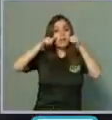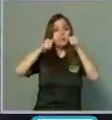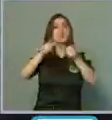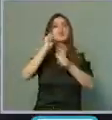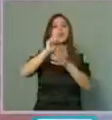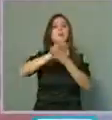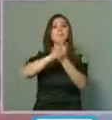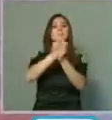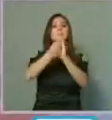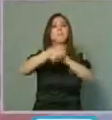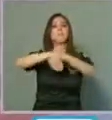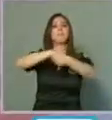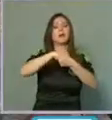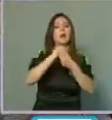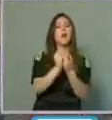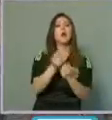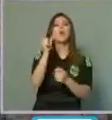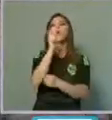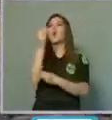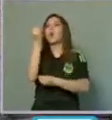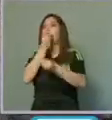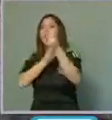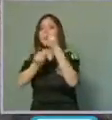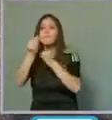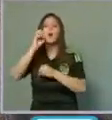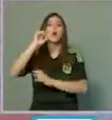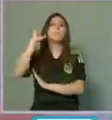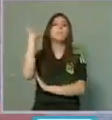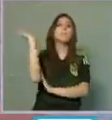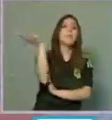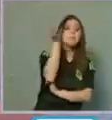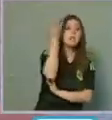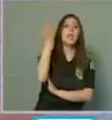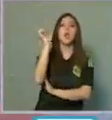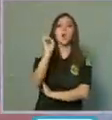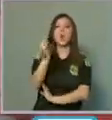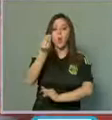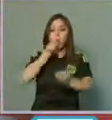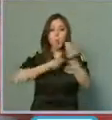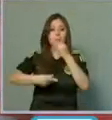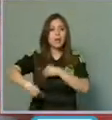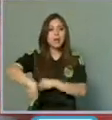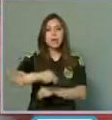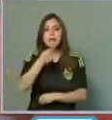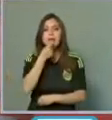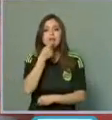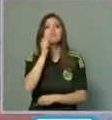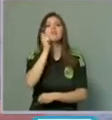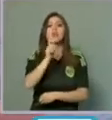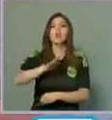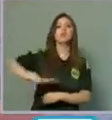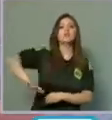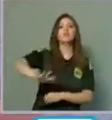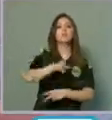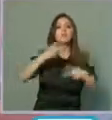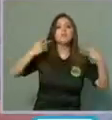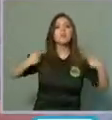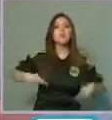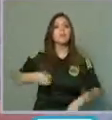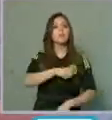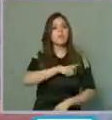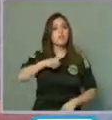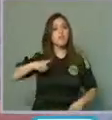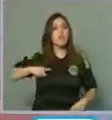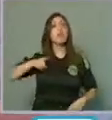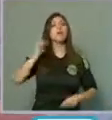estamos comiendo, cuando estamos con el mesero, cuando le estamos sirviendo la comida a los niños, es muy importante un lavado de manos bien hecho. No